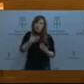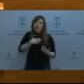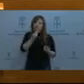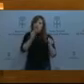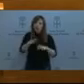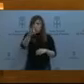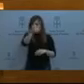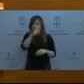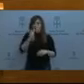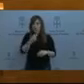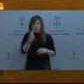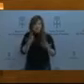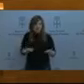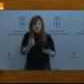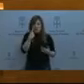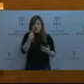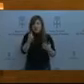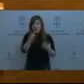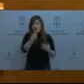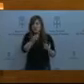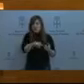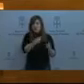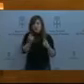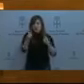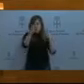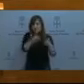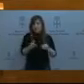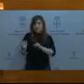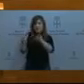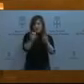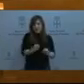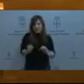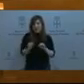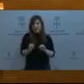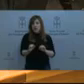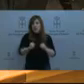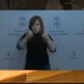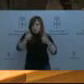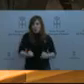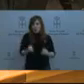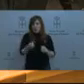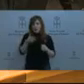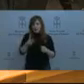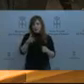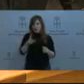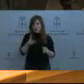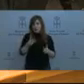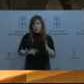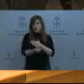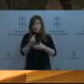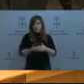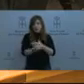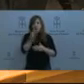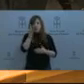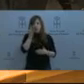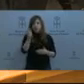hombres comprometidos. Verá, será necesario que ustedes defiendan con absoluta contundencia los derechos reproductivos de las mujeres, no como